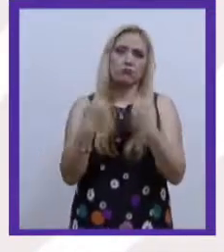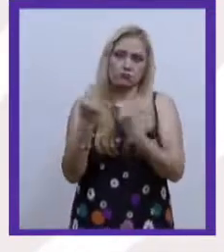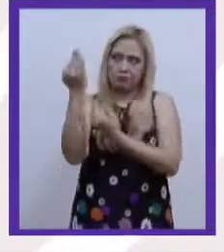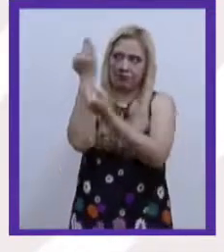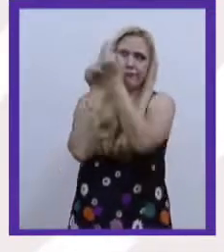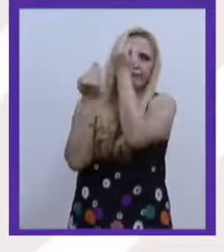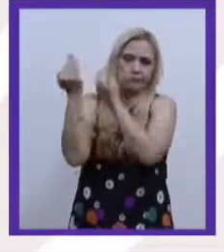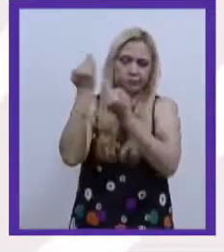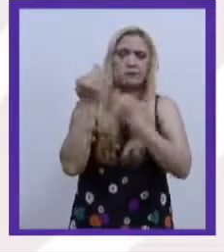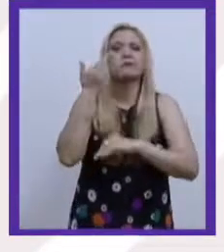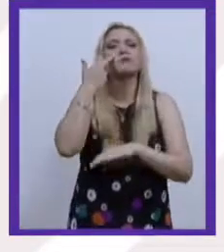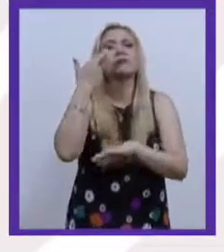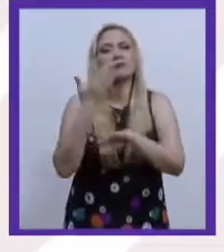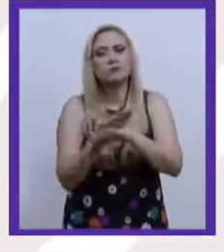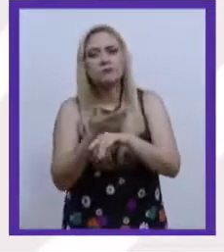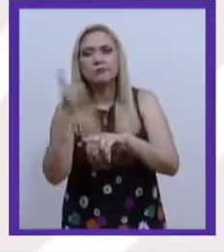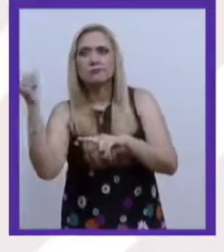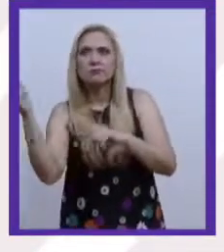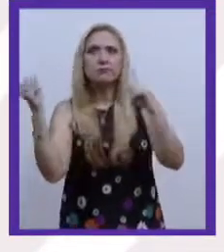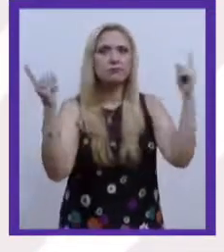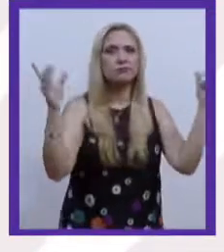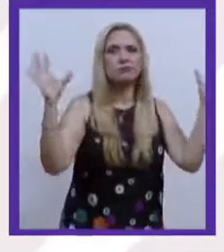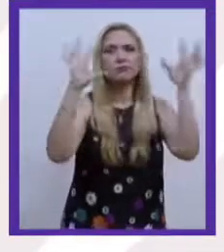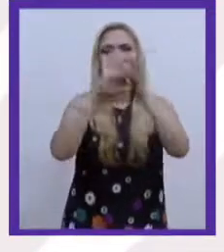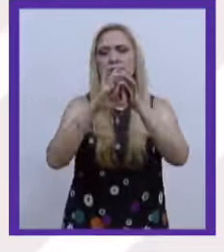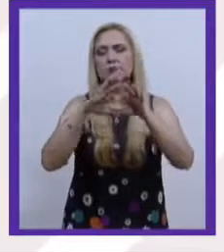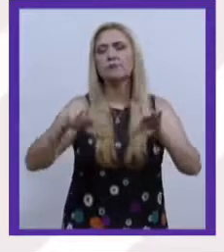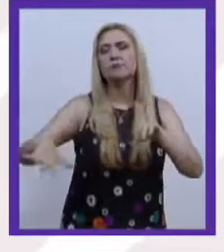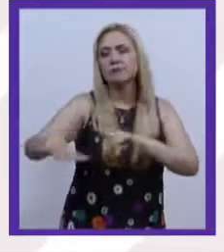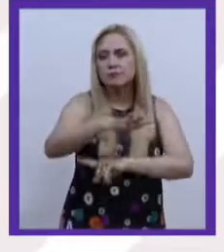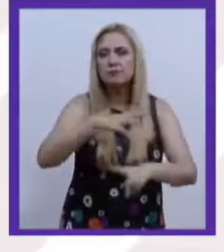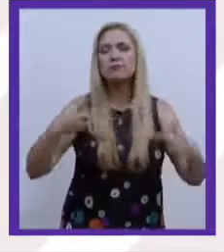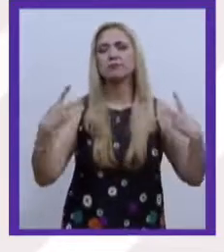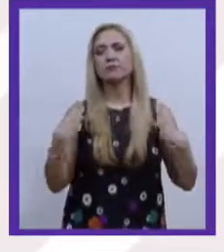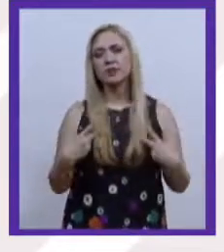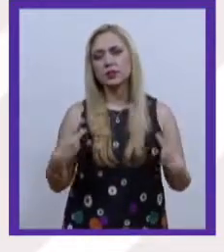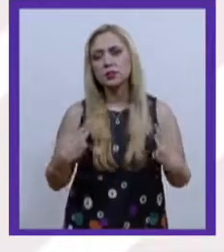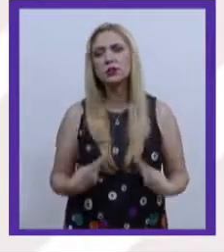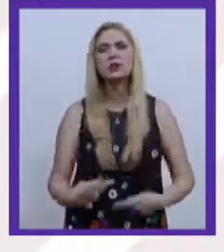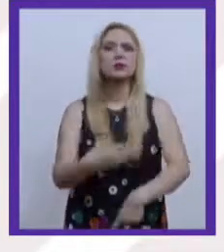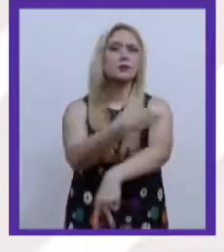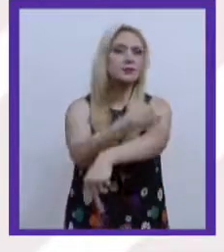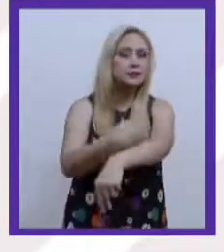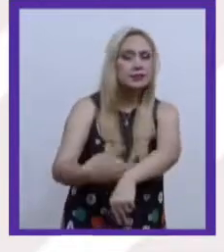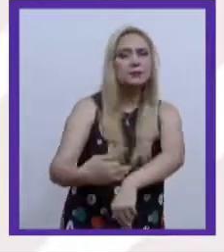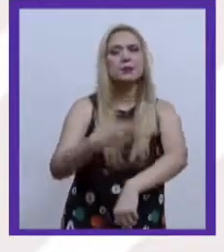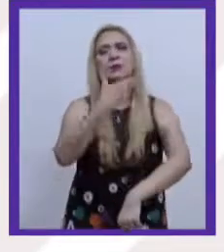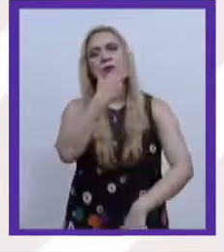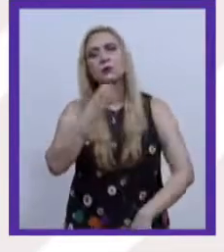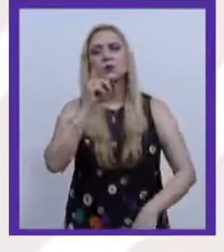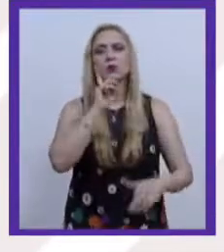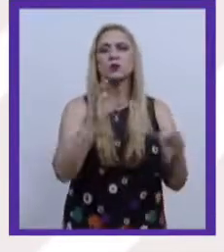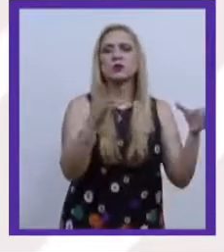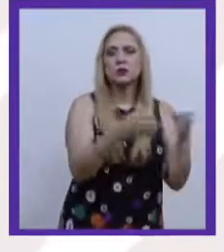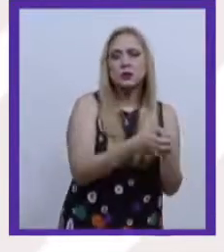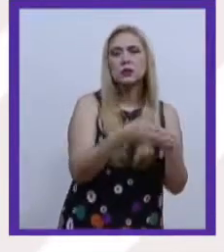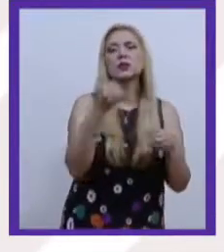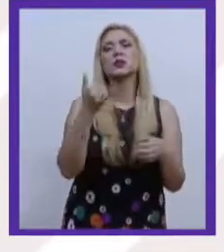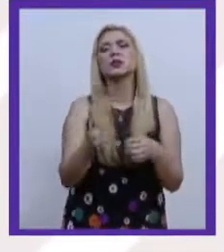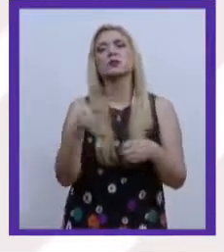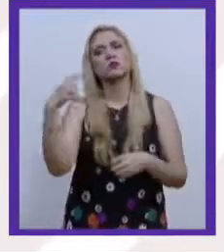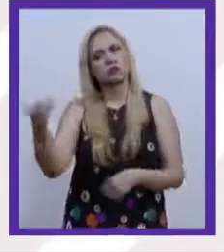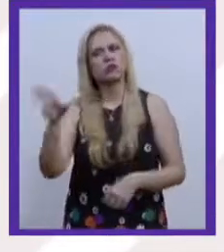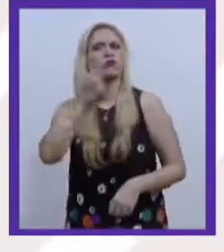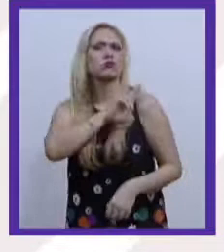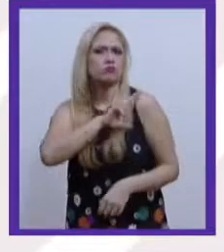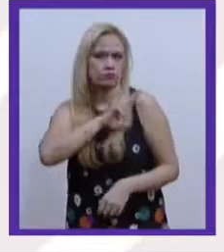ciertas corresponsabilidades que tienen la sociedad, las personas integrantes de una familia, hombres y mujeres, y por supuesto la iniciativa